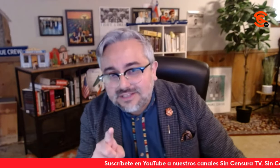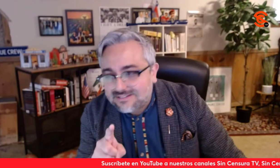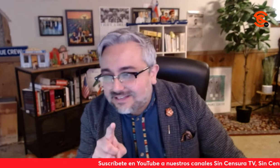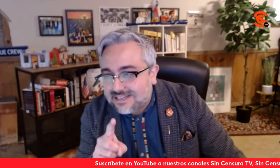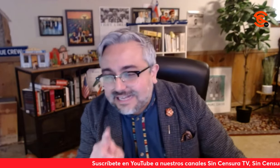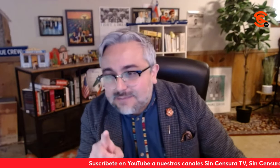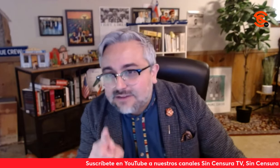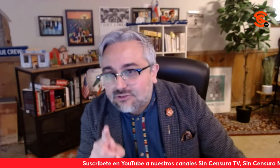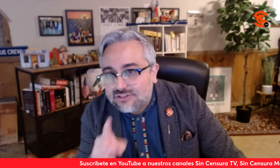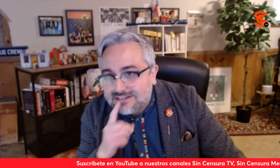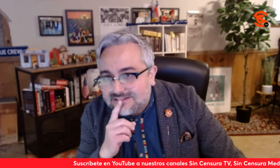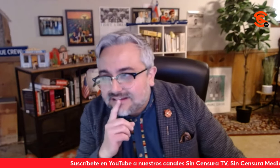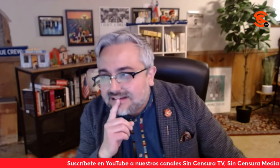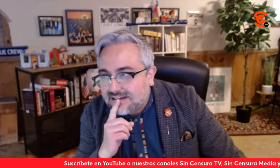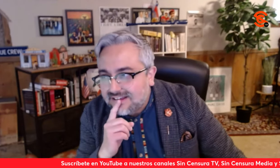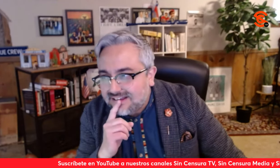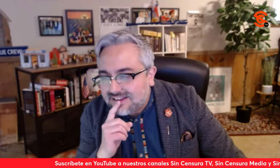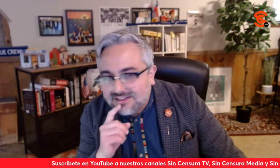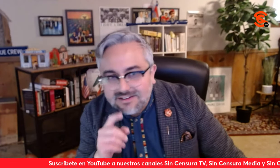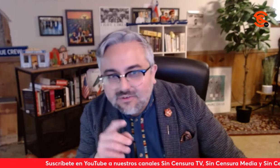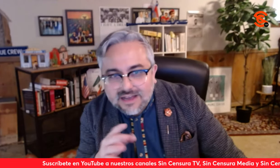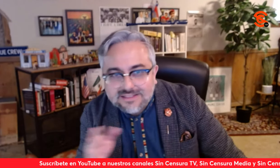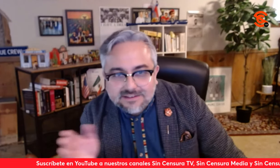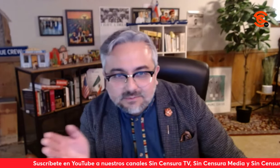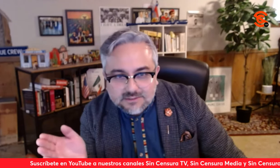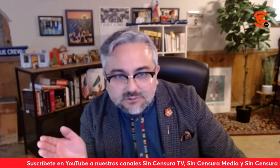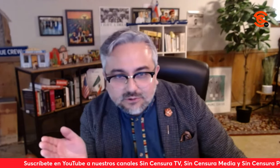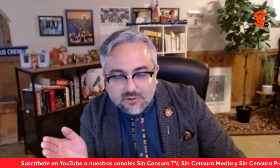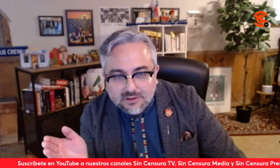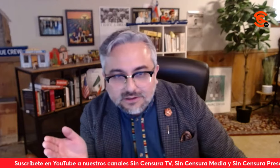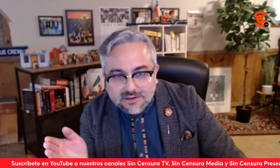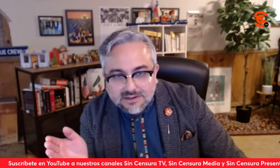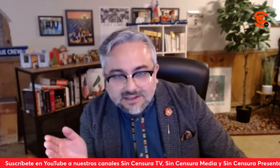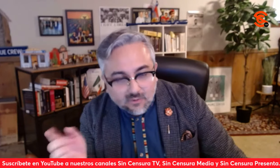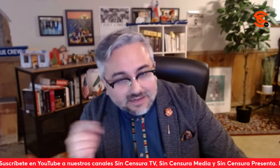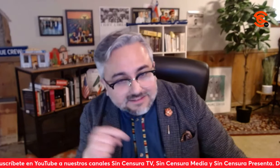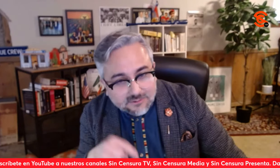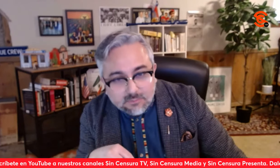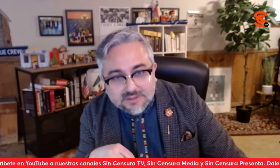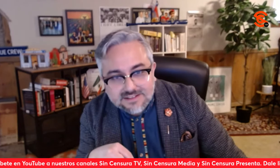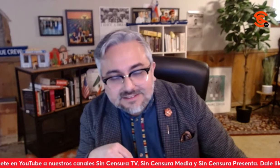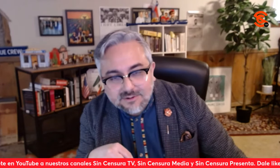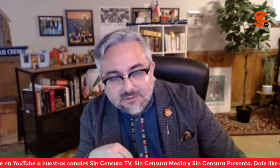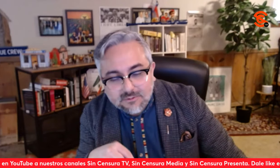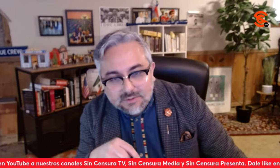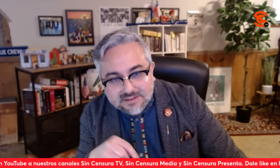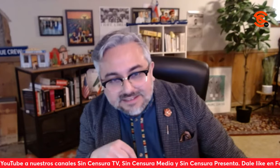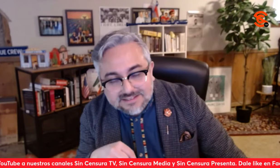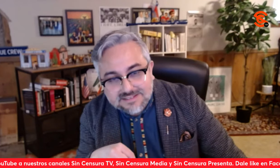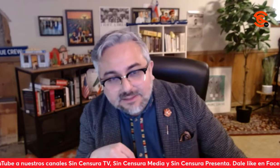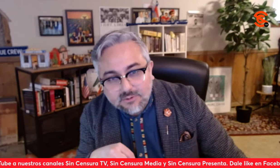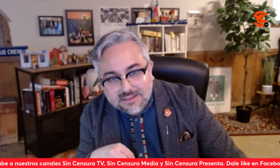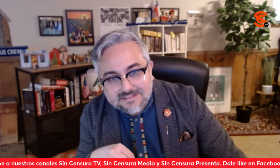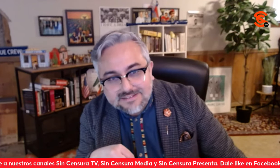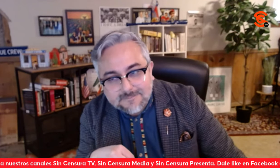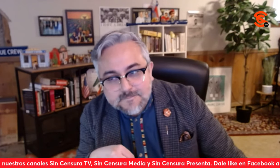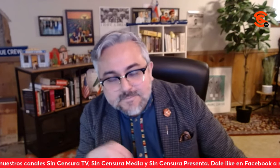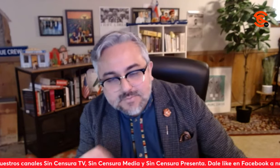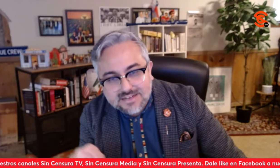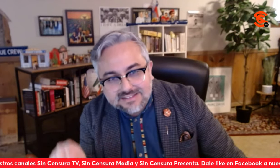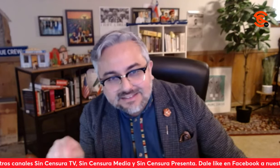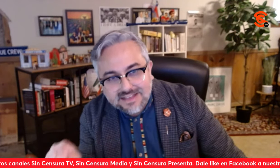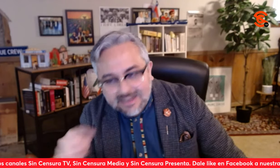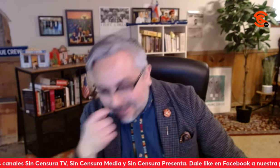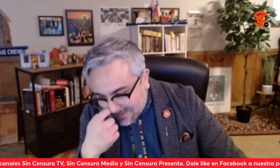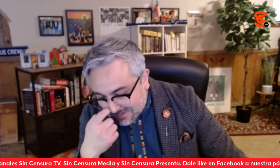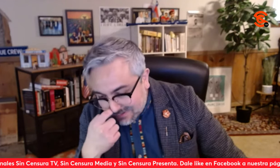Eso sí es increíble Eso sí es eh nunca antes visto en lugar de ser un presidente un presidente estadounidense